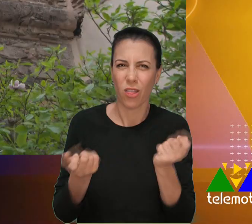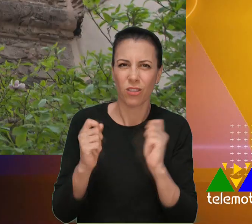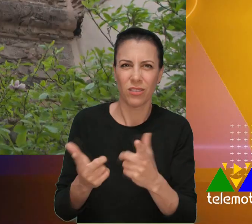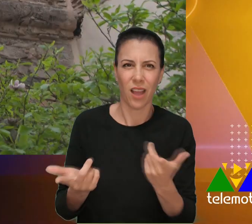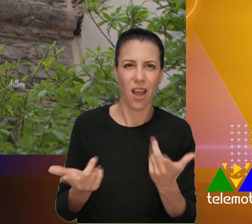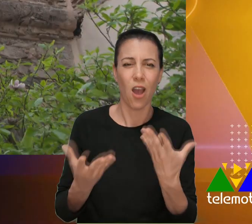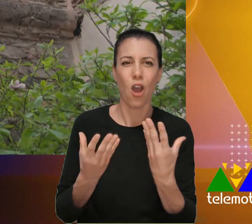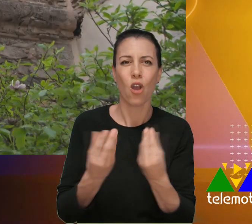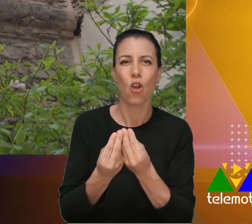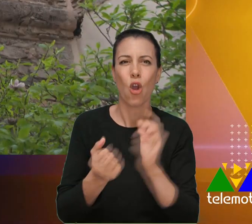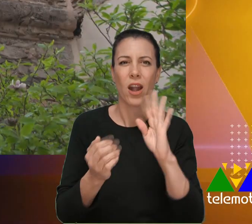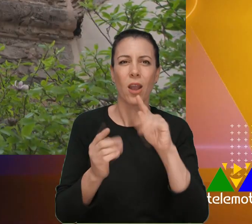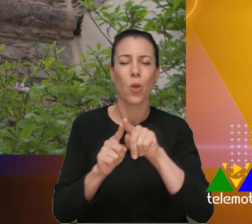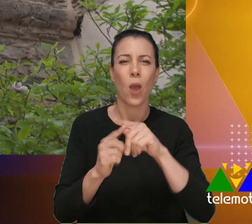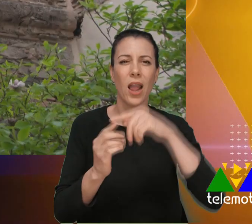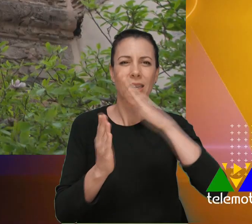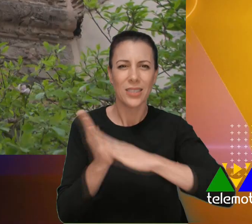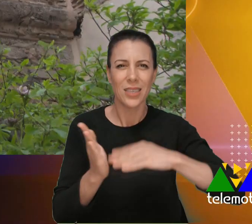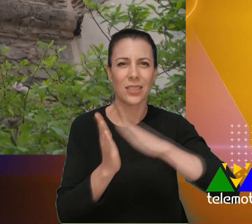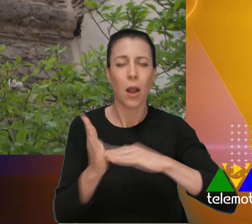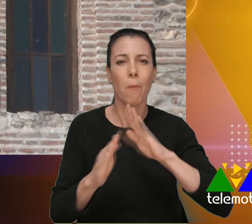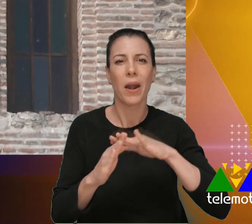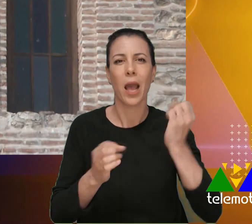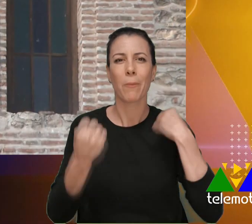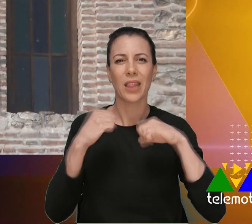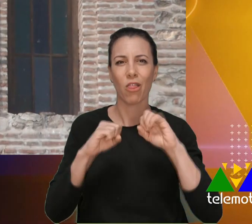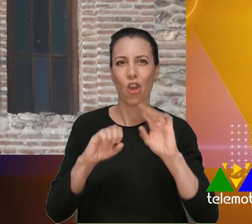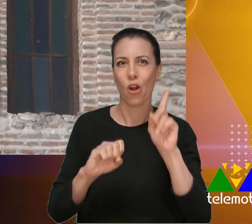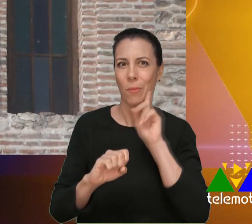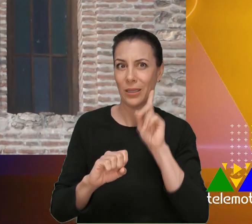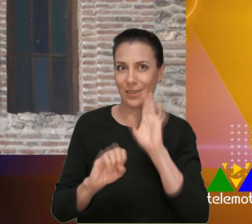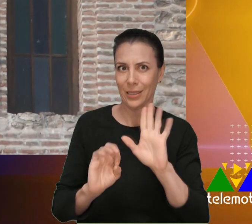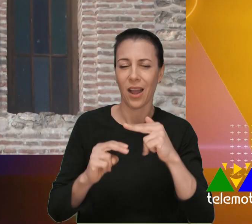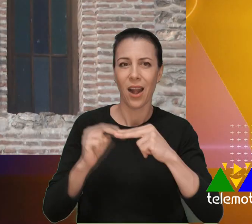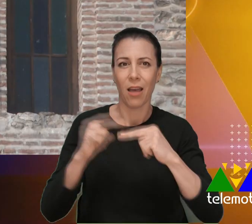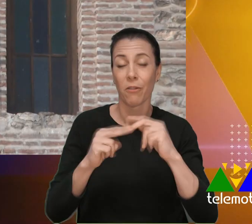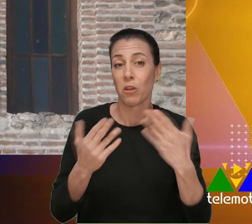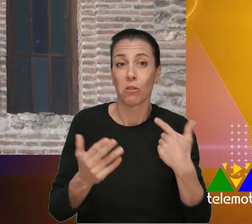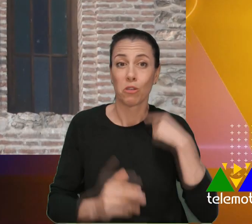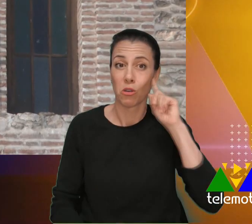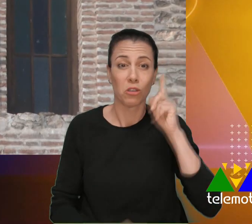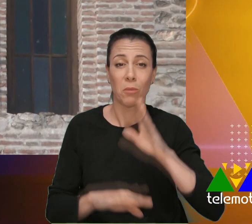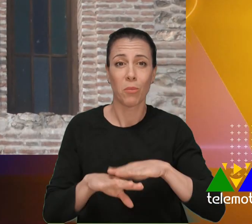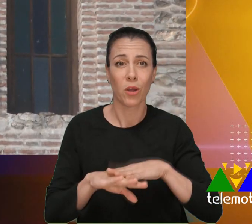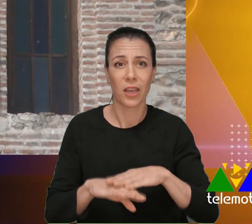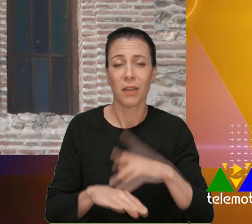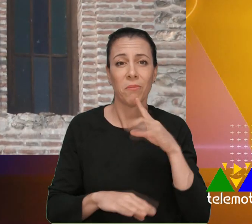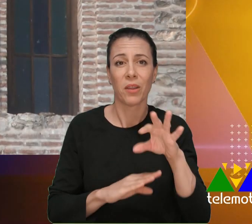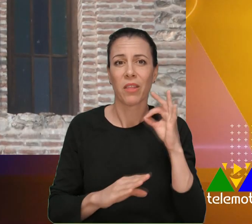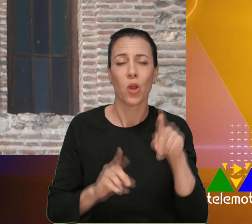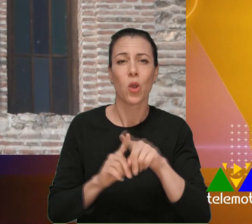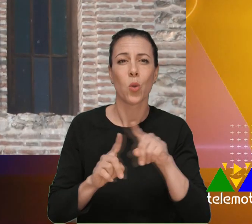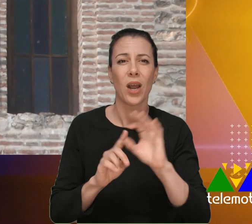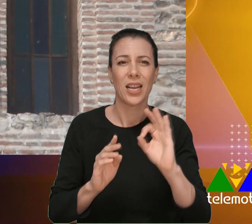con yesería y imitando ladrillo, no sé por qué. Es curioso, en un momento alguien decidió ponerle una capa de